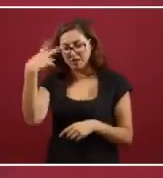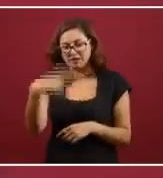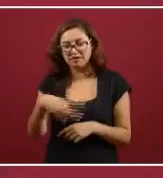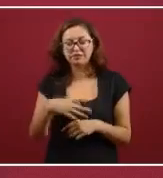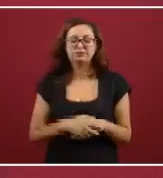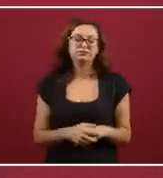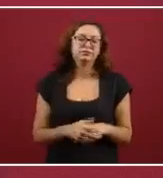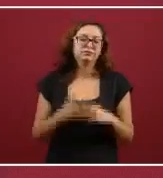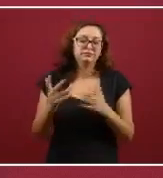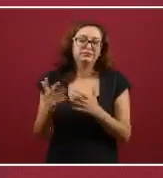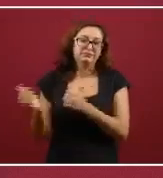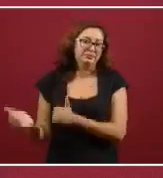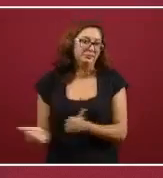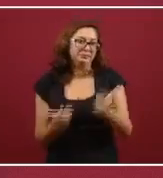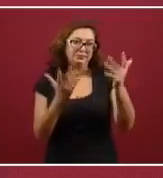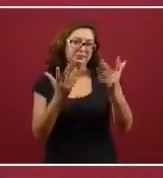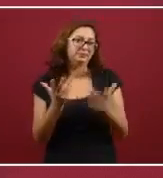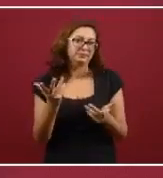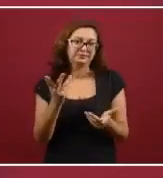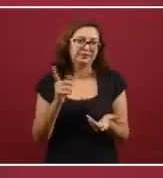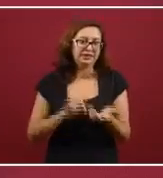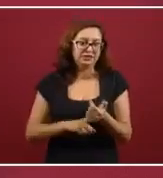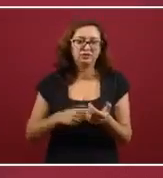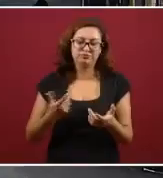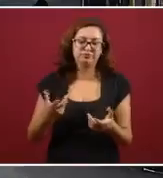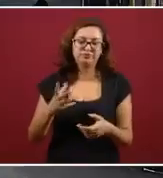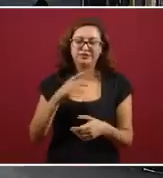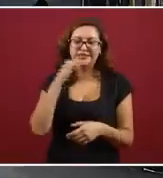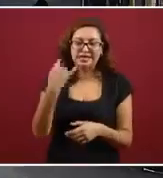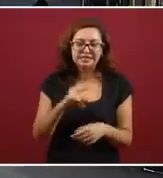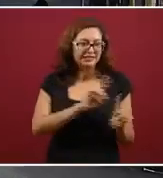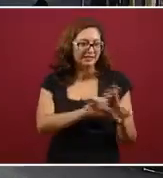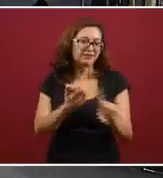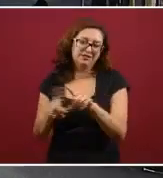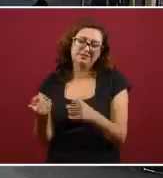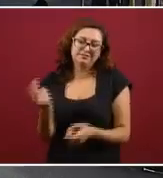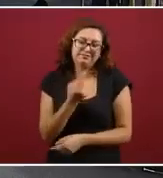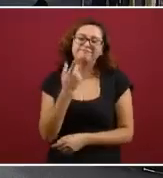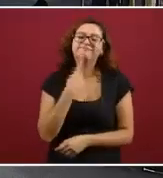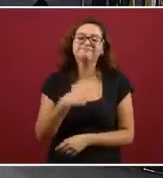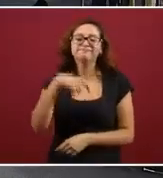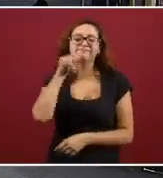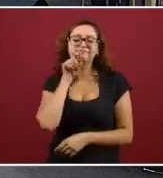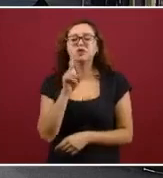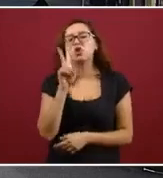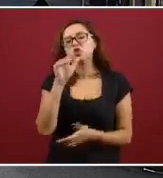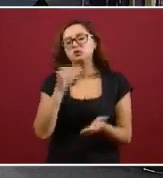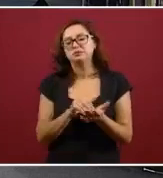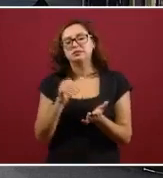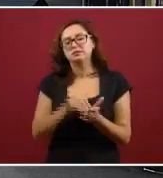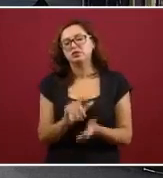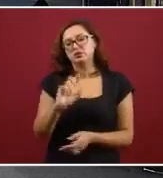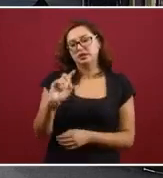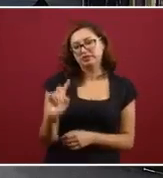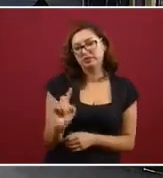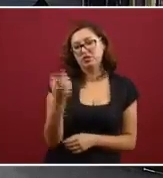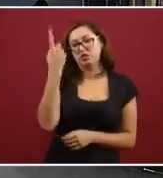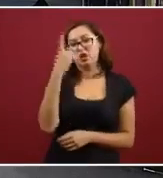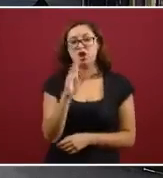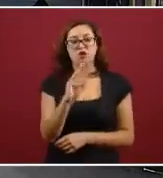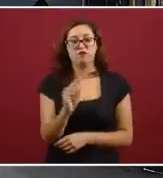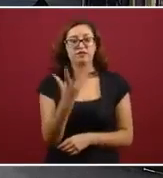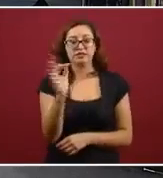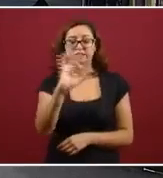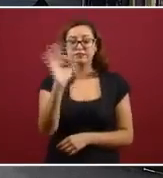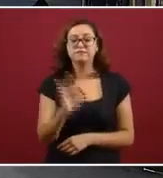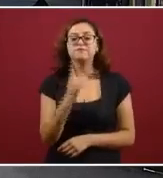el guacamole que llega a jitomate. Alcanza una cifra estimada de 2,000 millones de dólares y el 95%